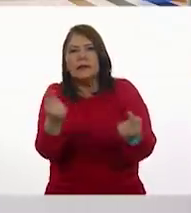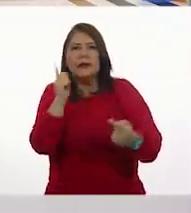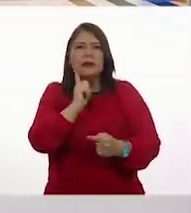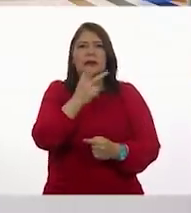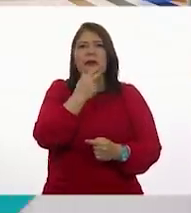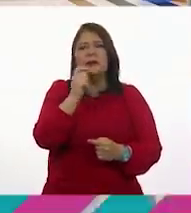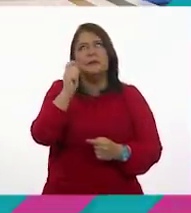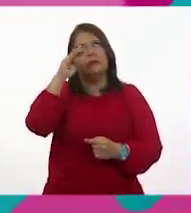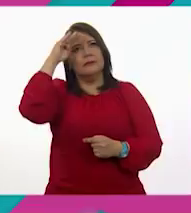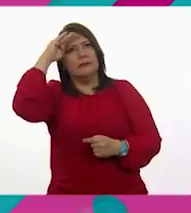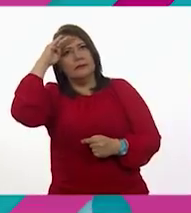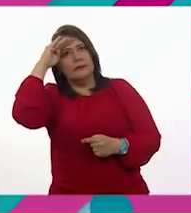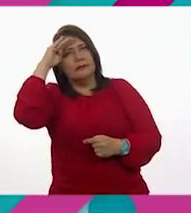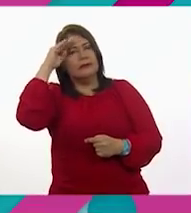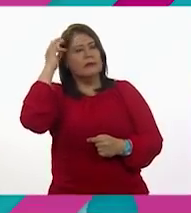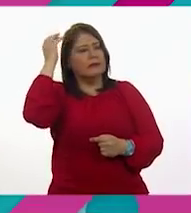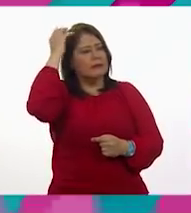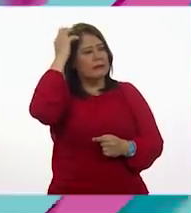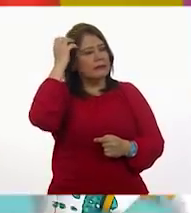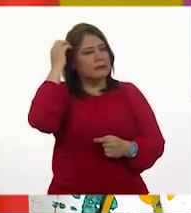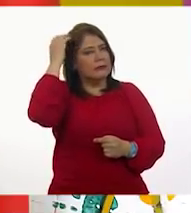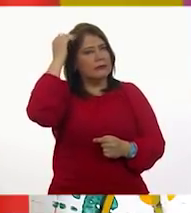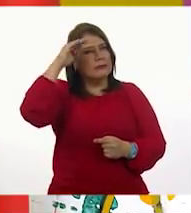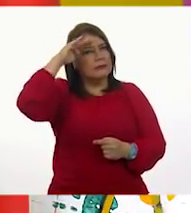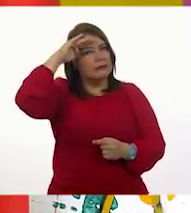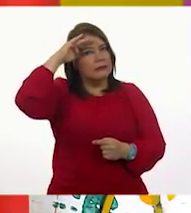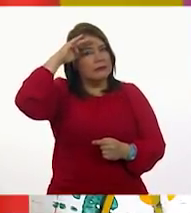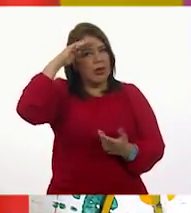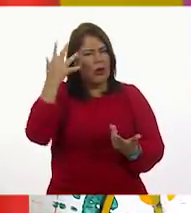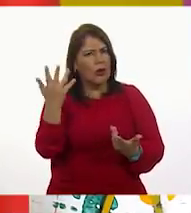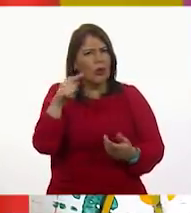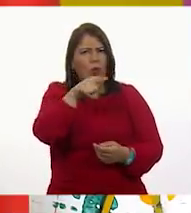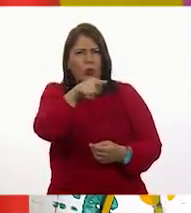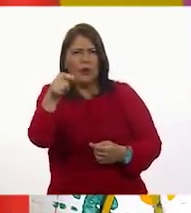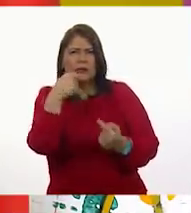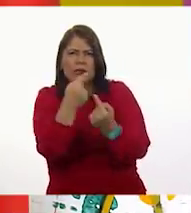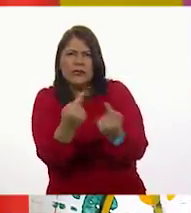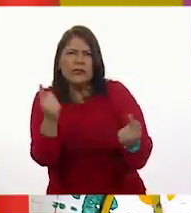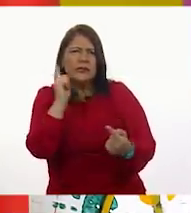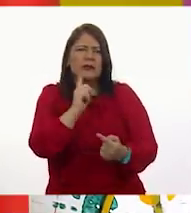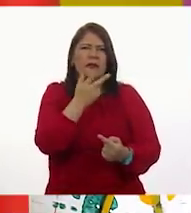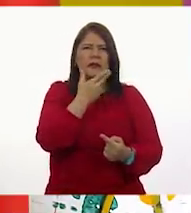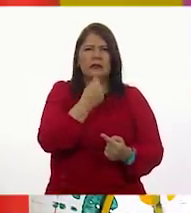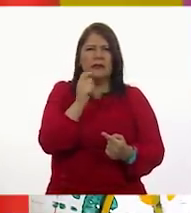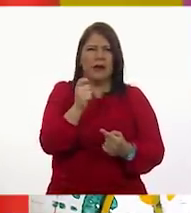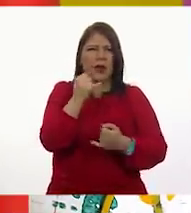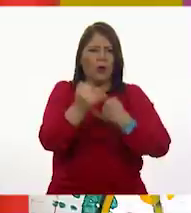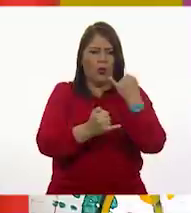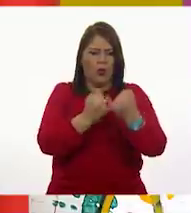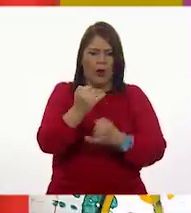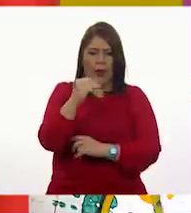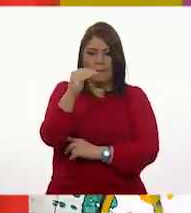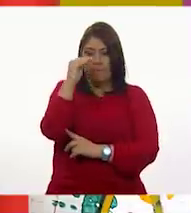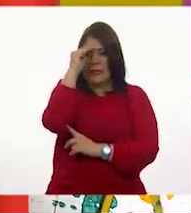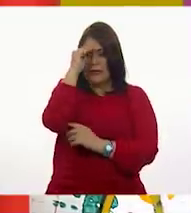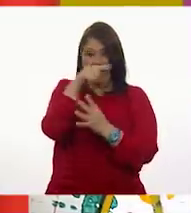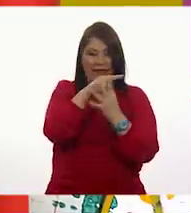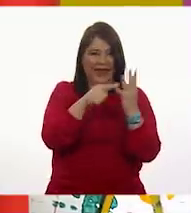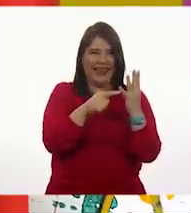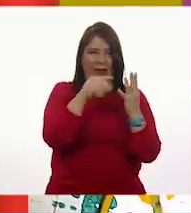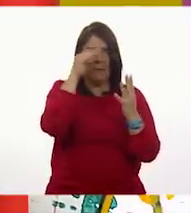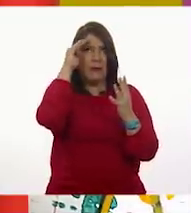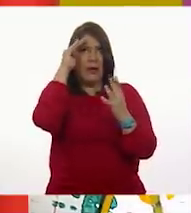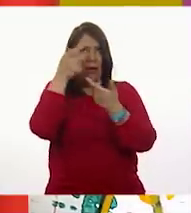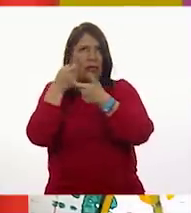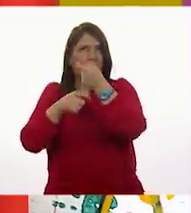también vamos a pensar. Vamos a pensar. ¿Las niñas y los niños que están jugando pensaron en las consecuencias